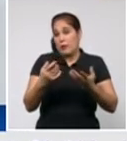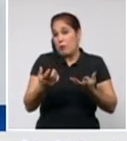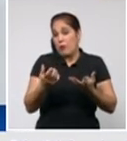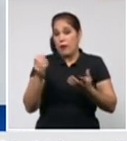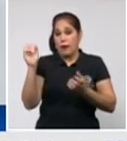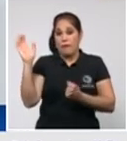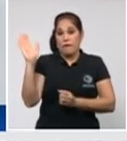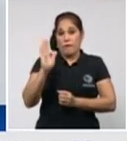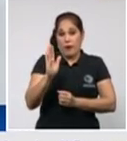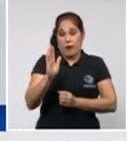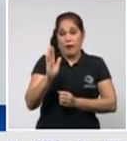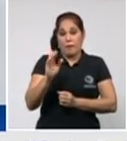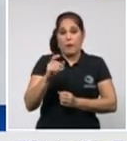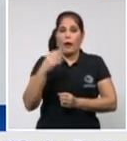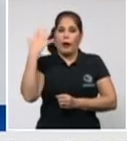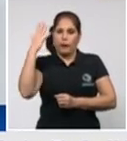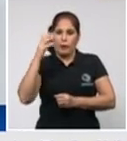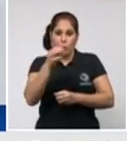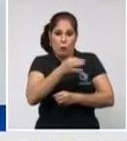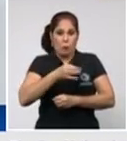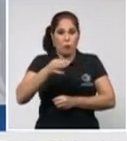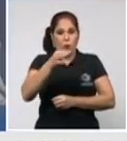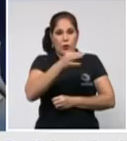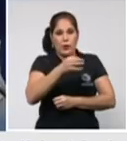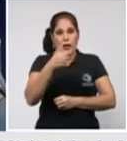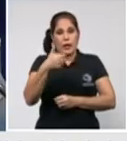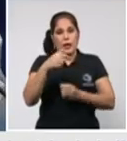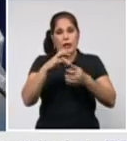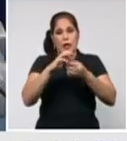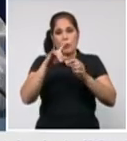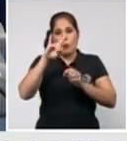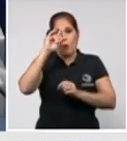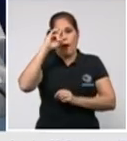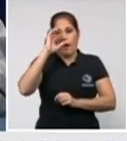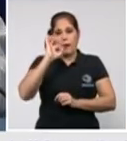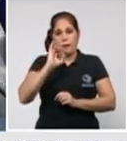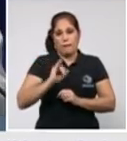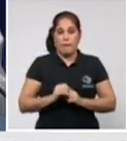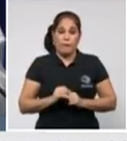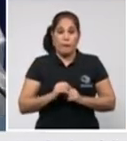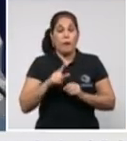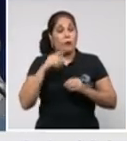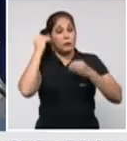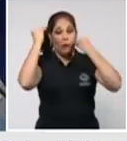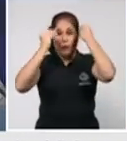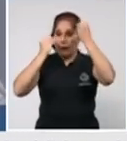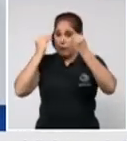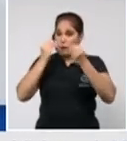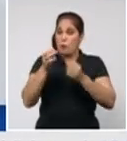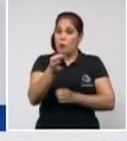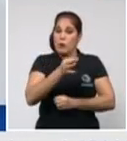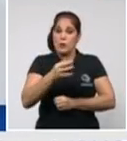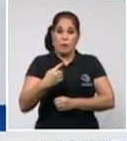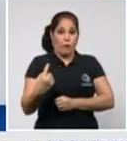y que pertenece al municipio de Jiguaní. Cuando hacemos el análisis por municipio,